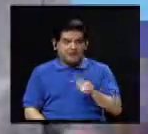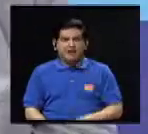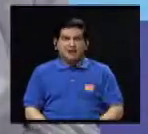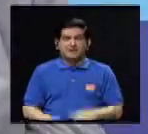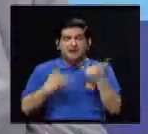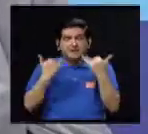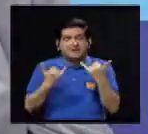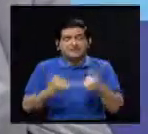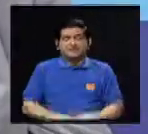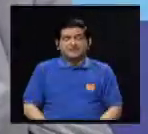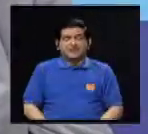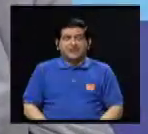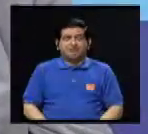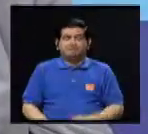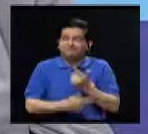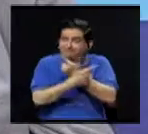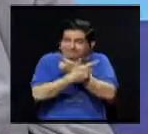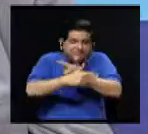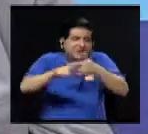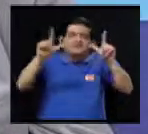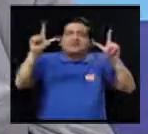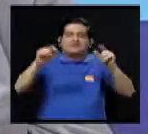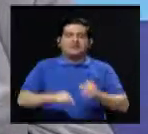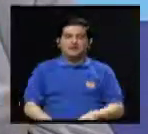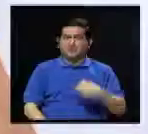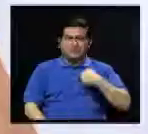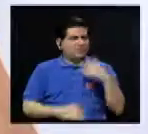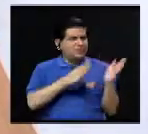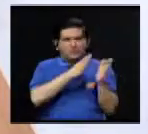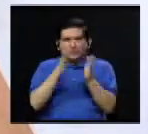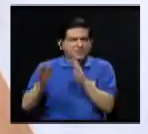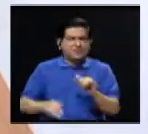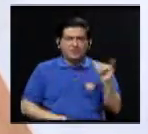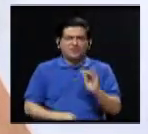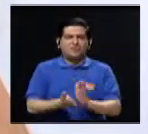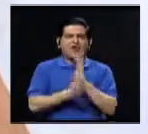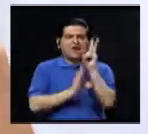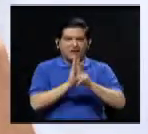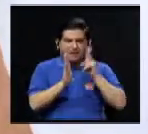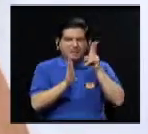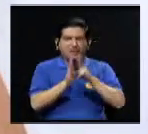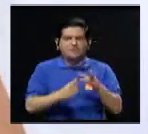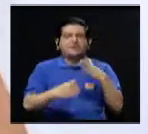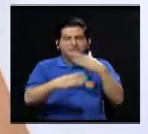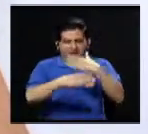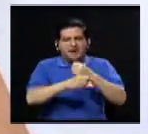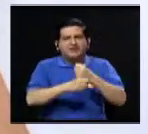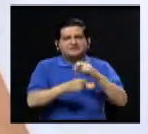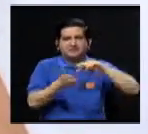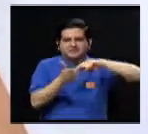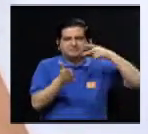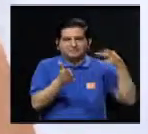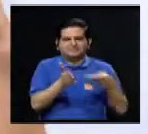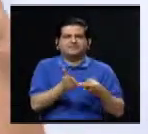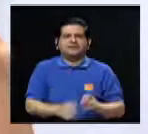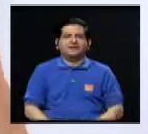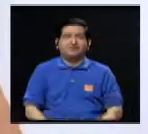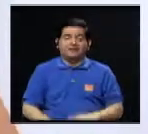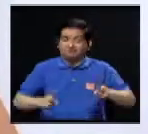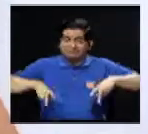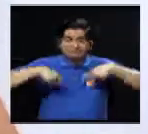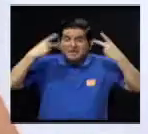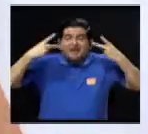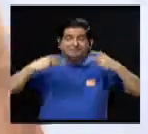alza vuelo. Exactamente. Y una no está preparada, eso es también parte de lo que es hacer documentales, es la